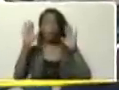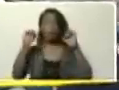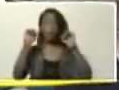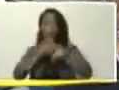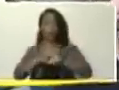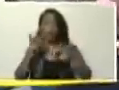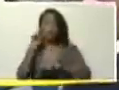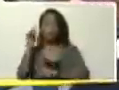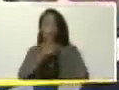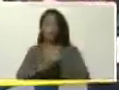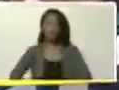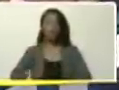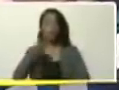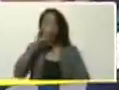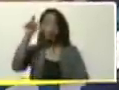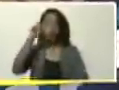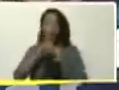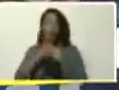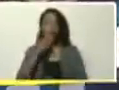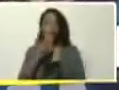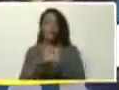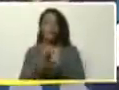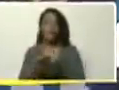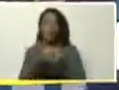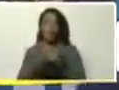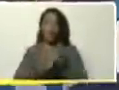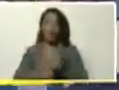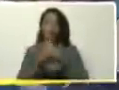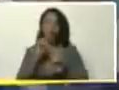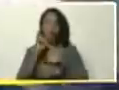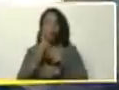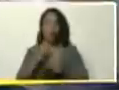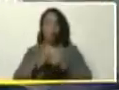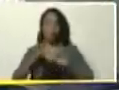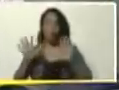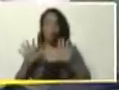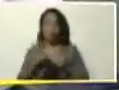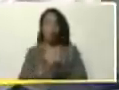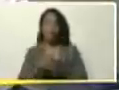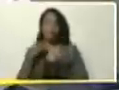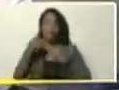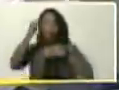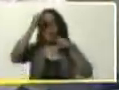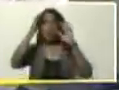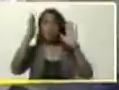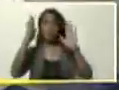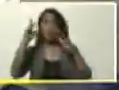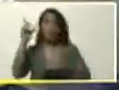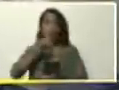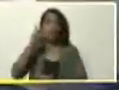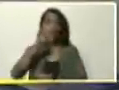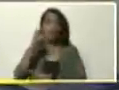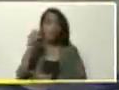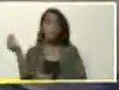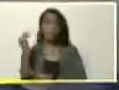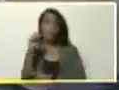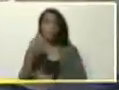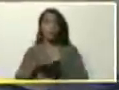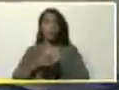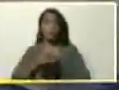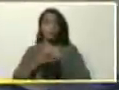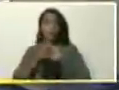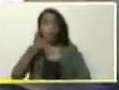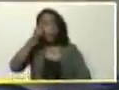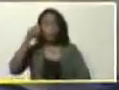presidente constitucional Nicolás Maduro ha pedido avanzar en el 1x10 para atender las necesidades más sentidas